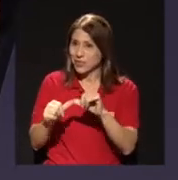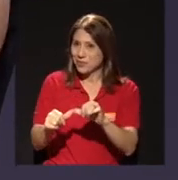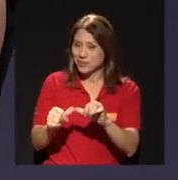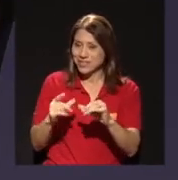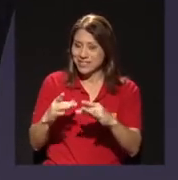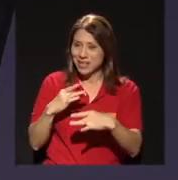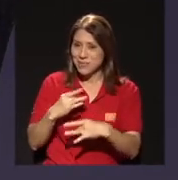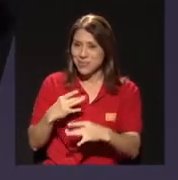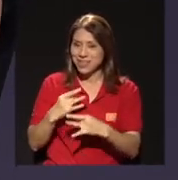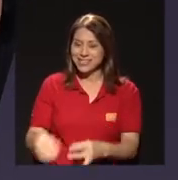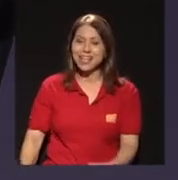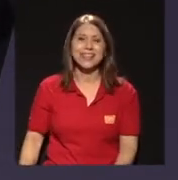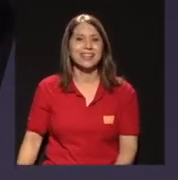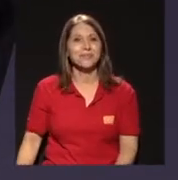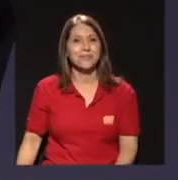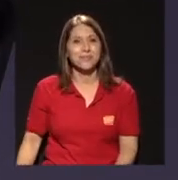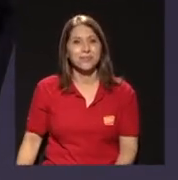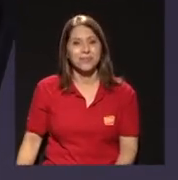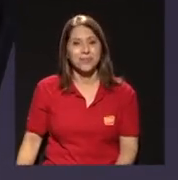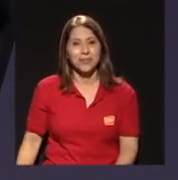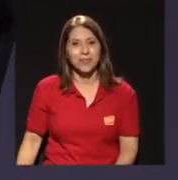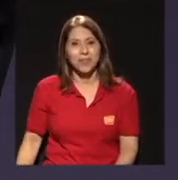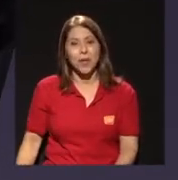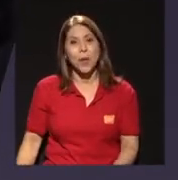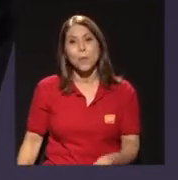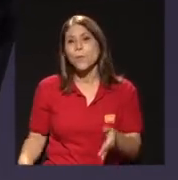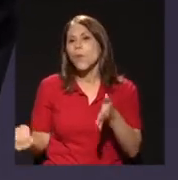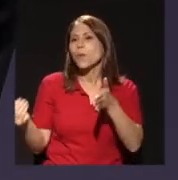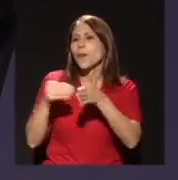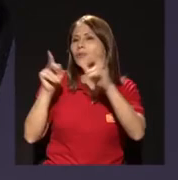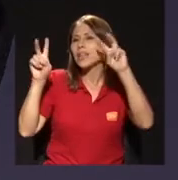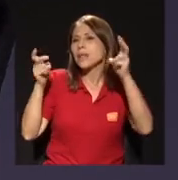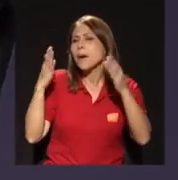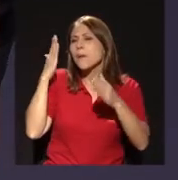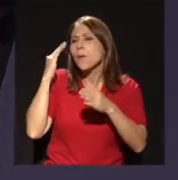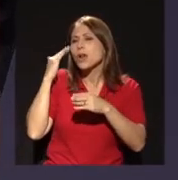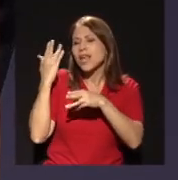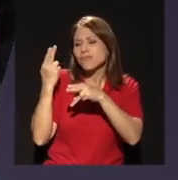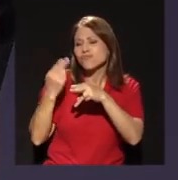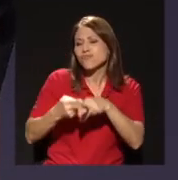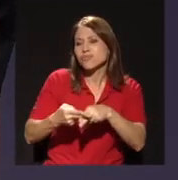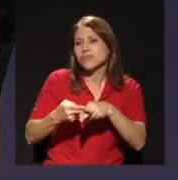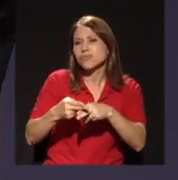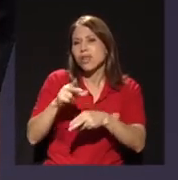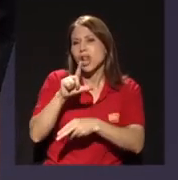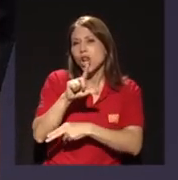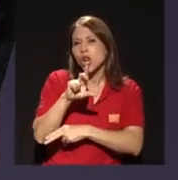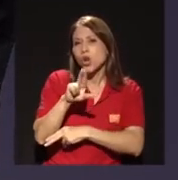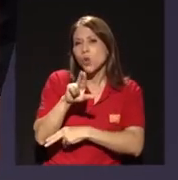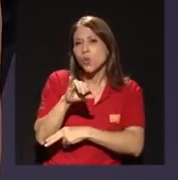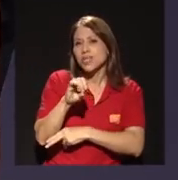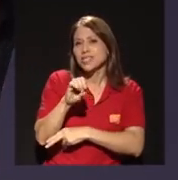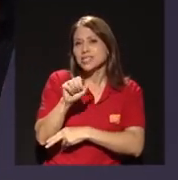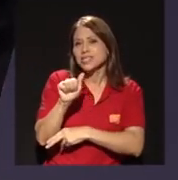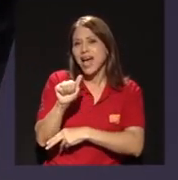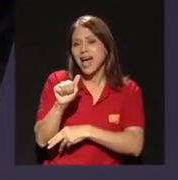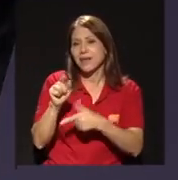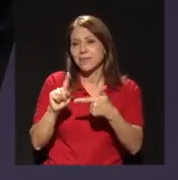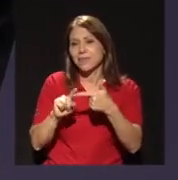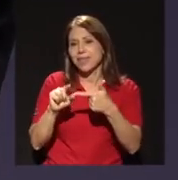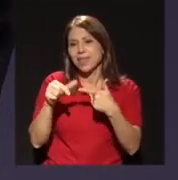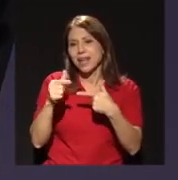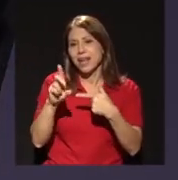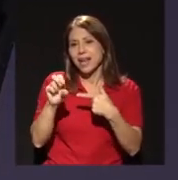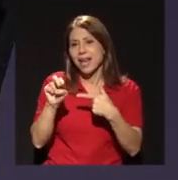interesante. Volvamos al tema, Luisa y Glenda, ¿por qué se le pone ese nombre a esas dos grandes grúas?